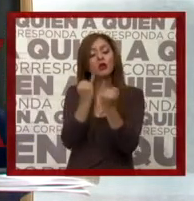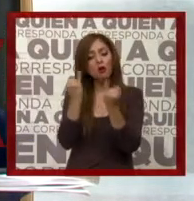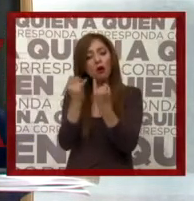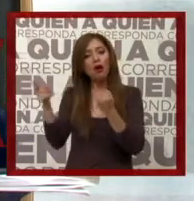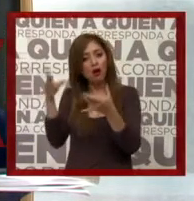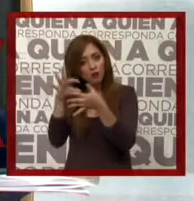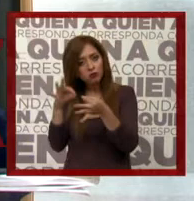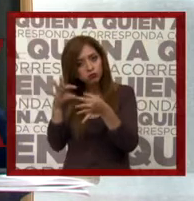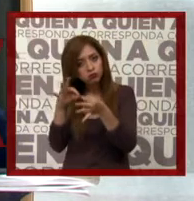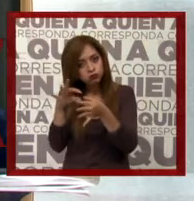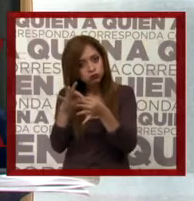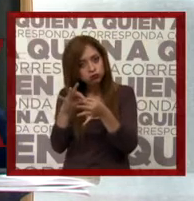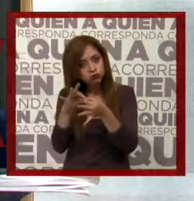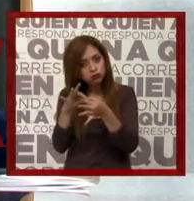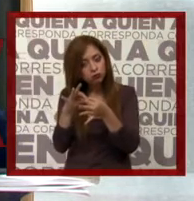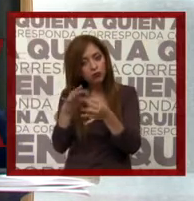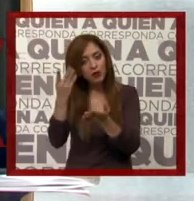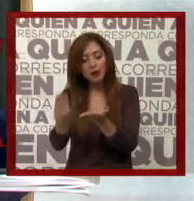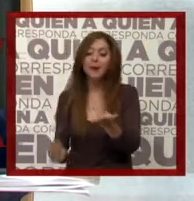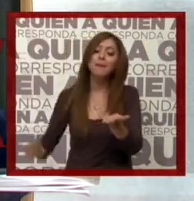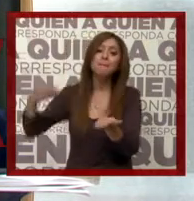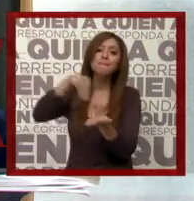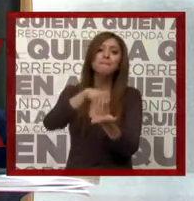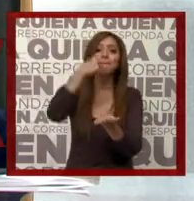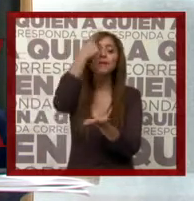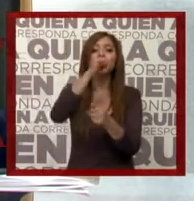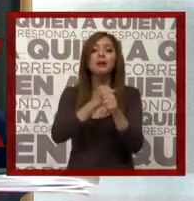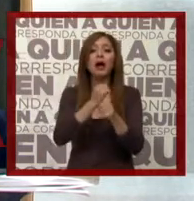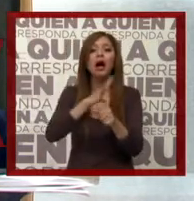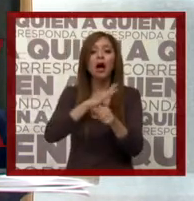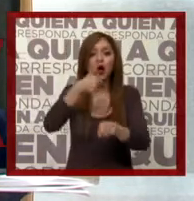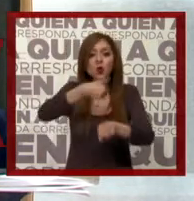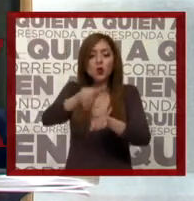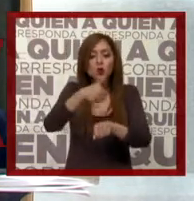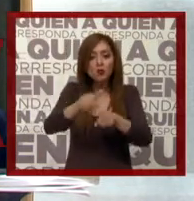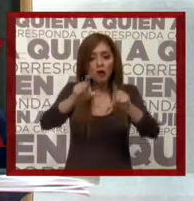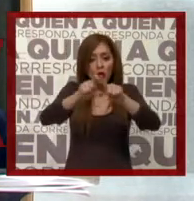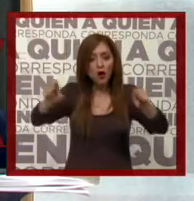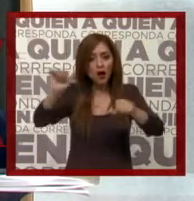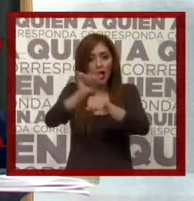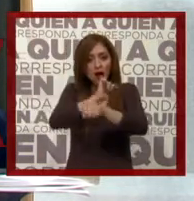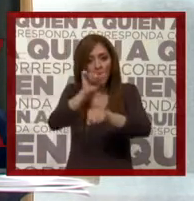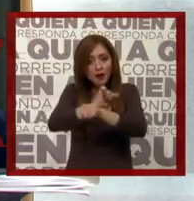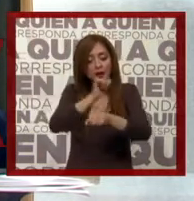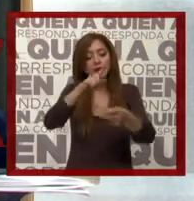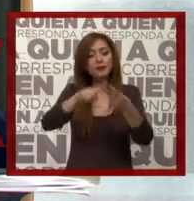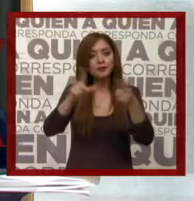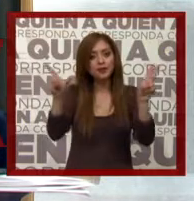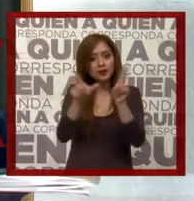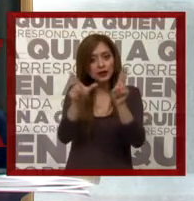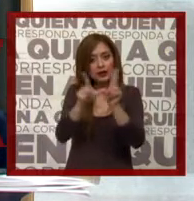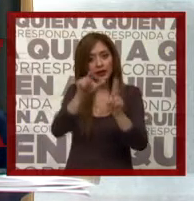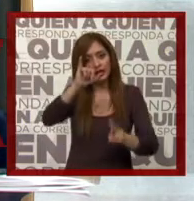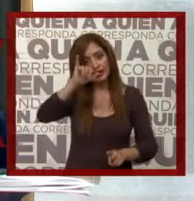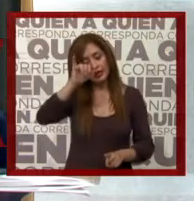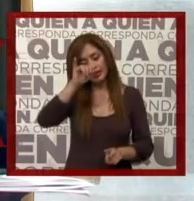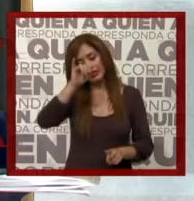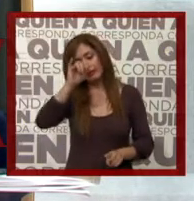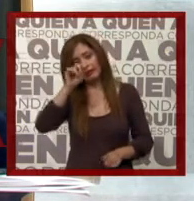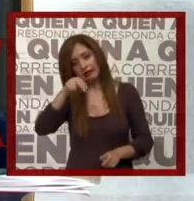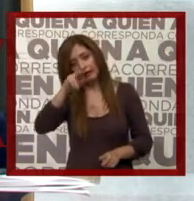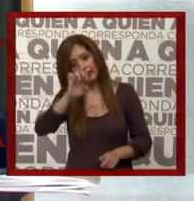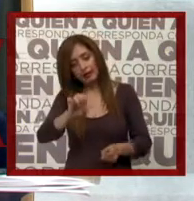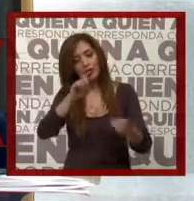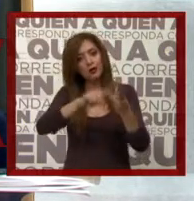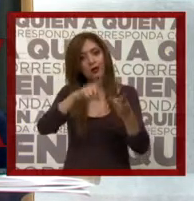comenta que para agregarle a la información cuenta con el número de placas del vehículo, como las credenciales del lector,